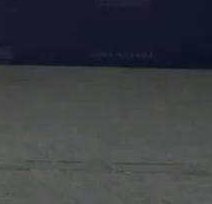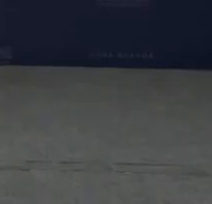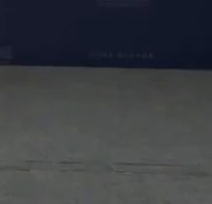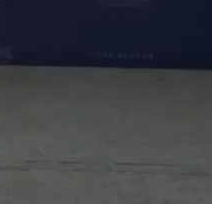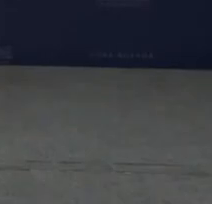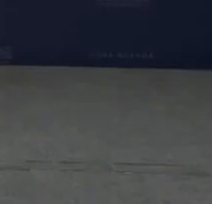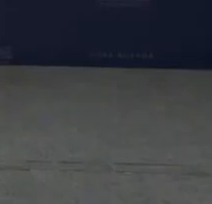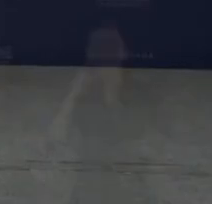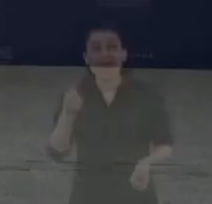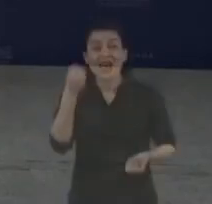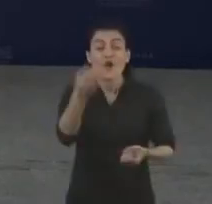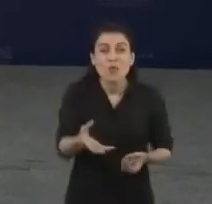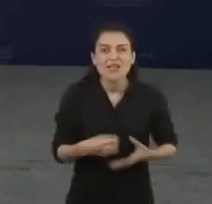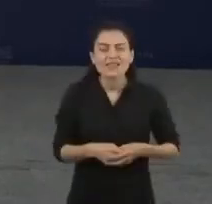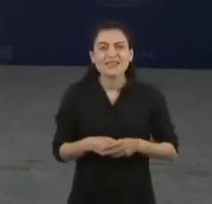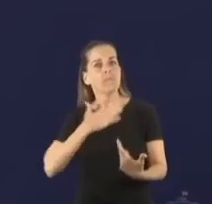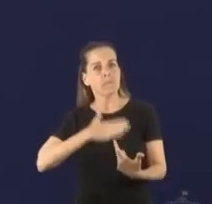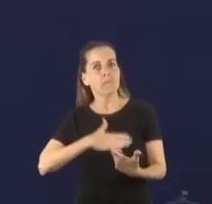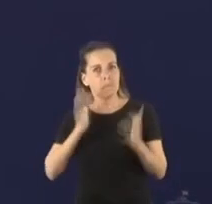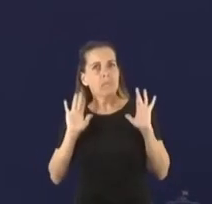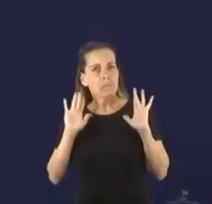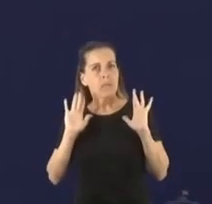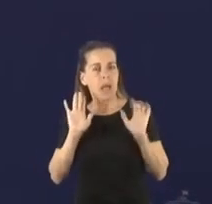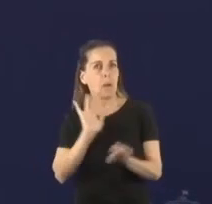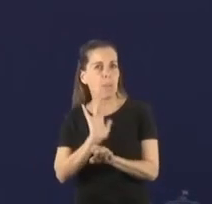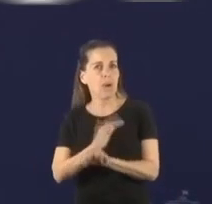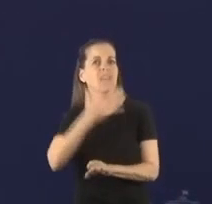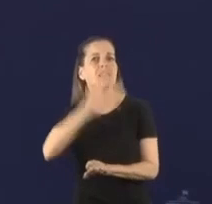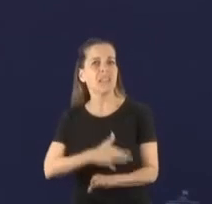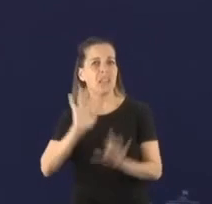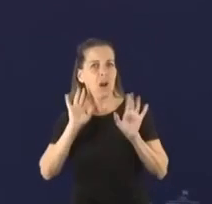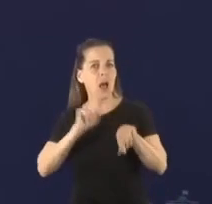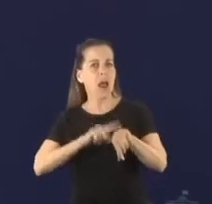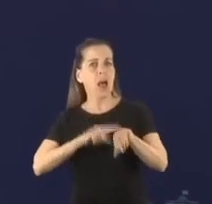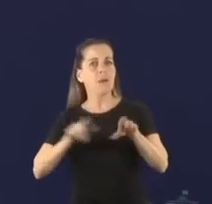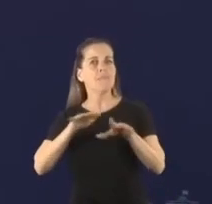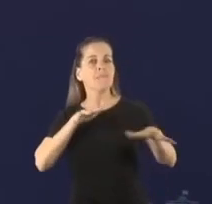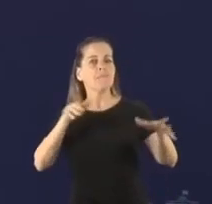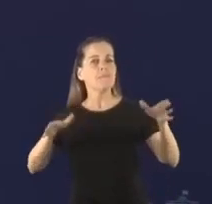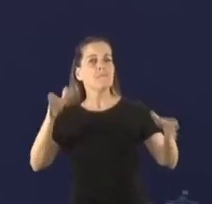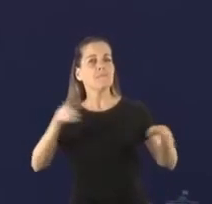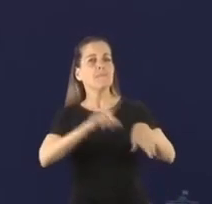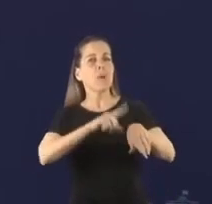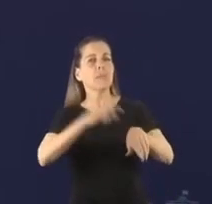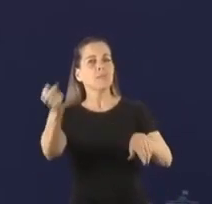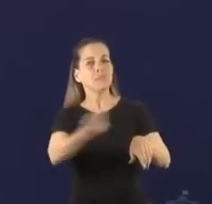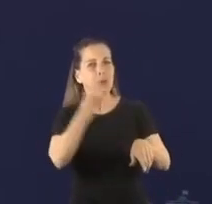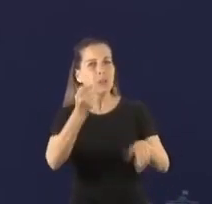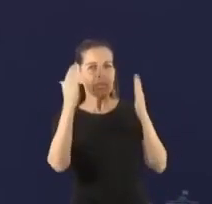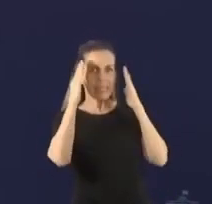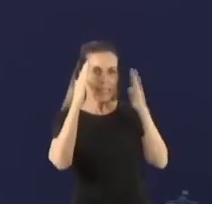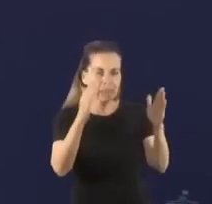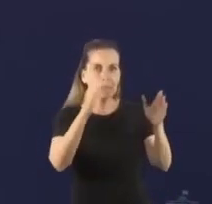Nos llena de satisfacción que se haya entendido que efectivamente llegó el tiempo del ciudadano y no de, o quedó